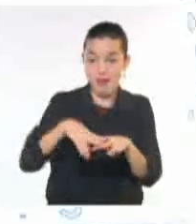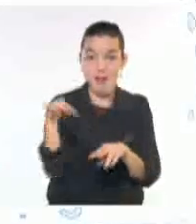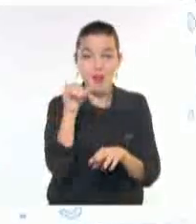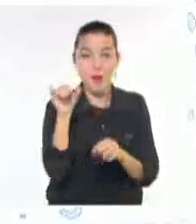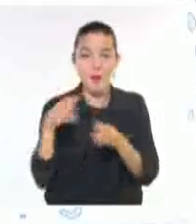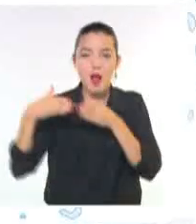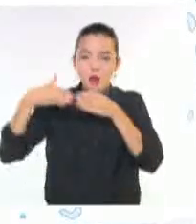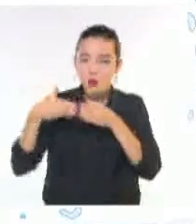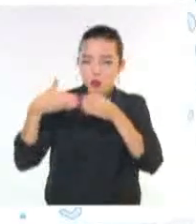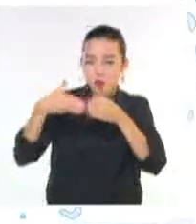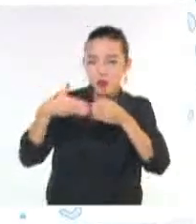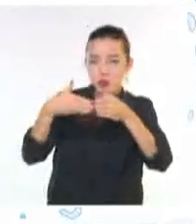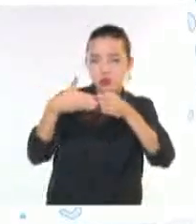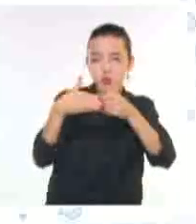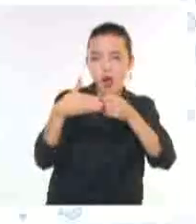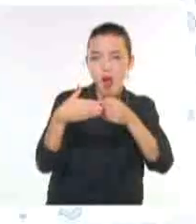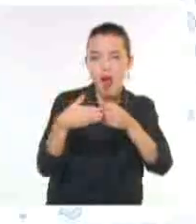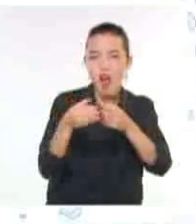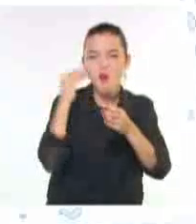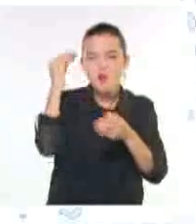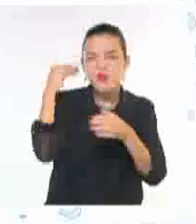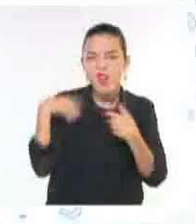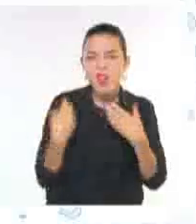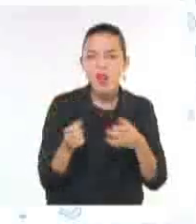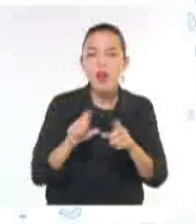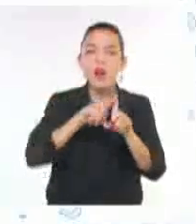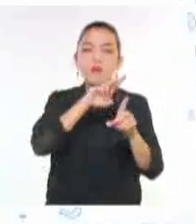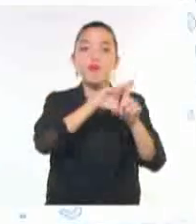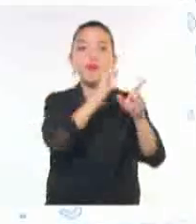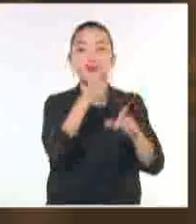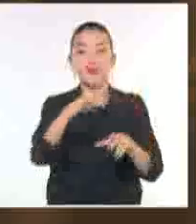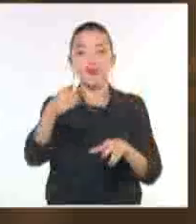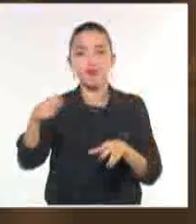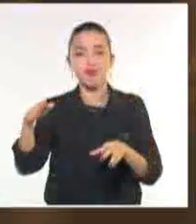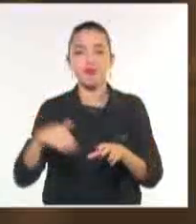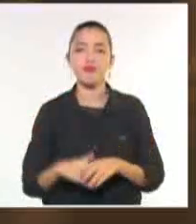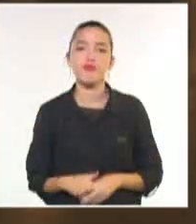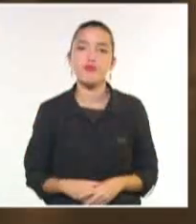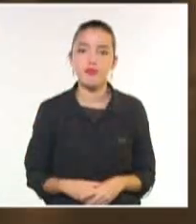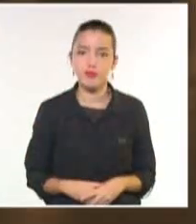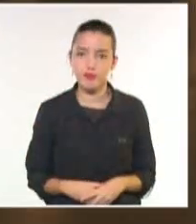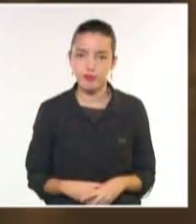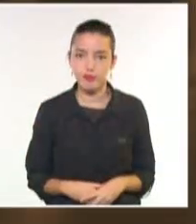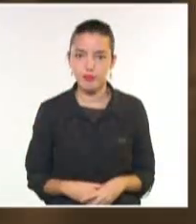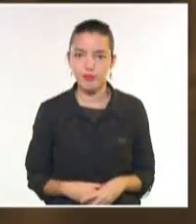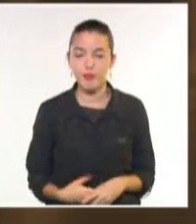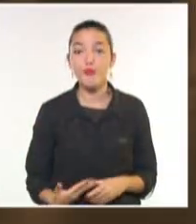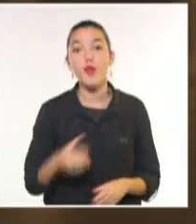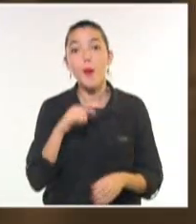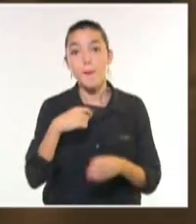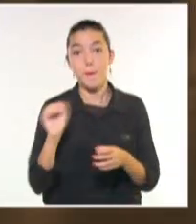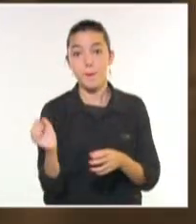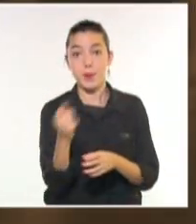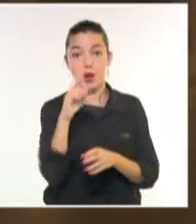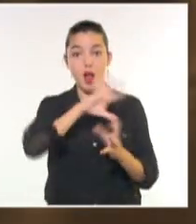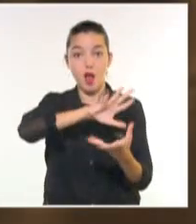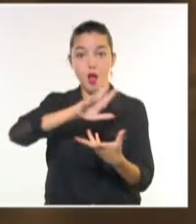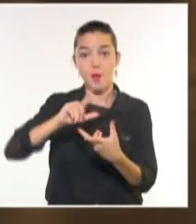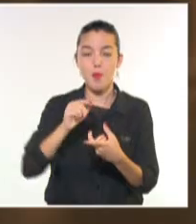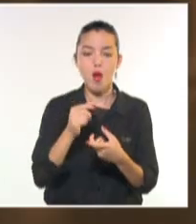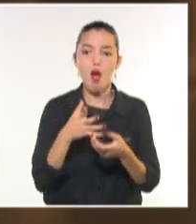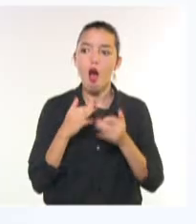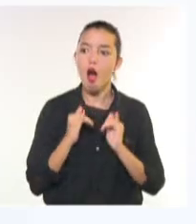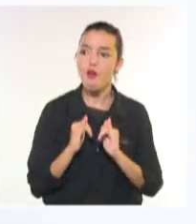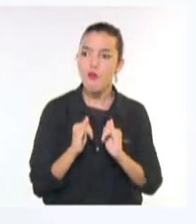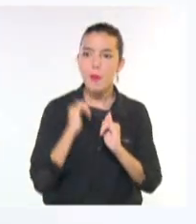tenían previsto dirigirse rumbo al Océano Atlántico o al Golfo de México. Por primera vez en el mundo apareció un aviso de ciclón tropical en